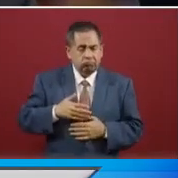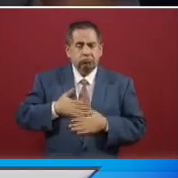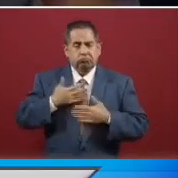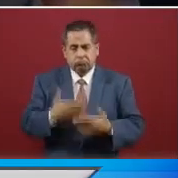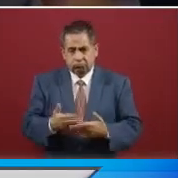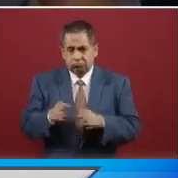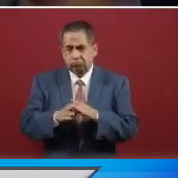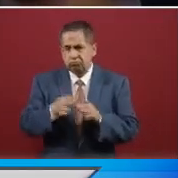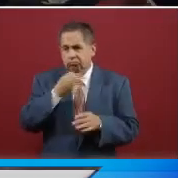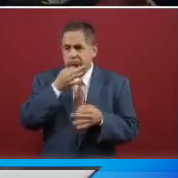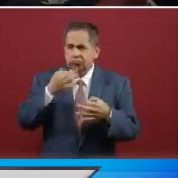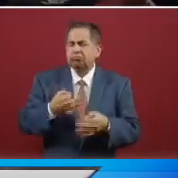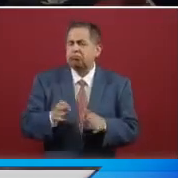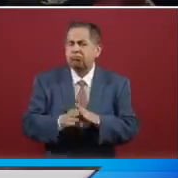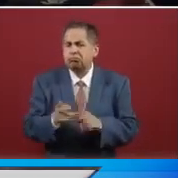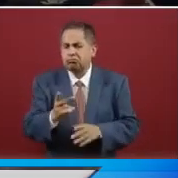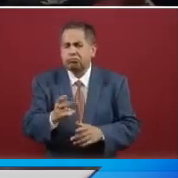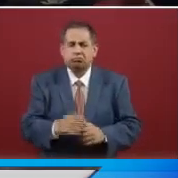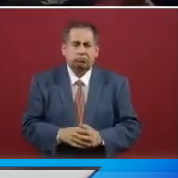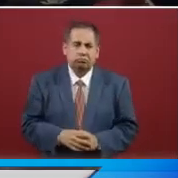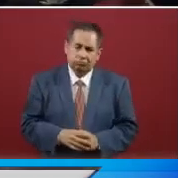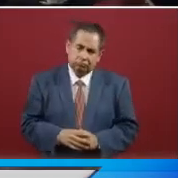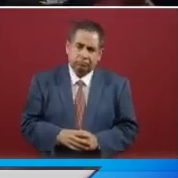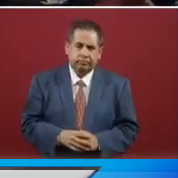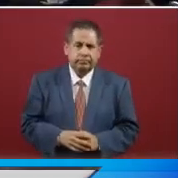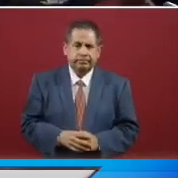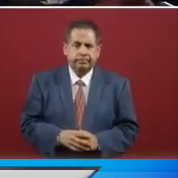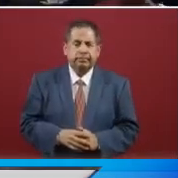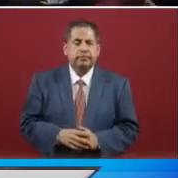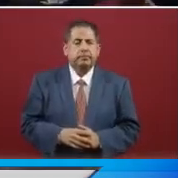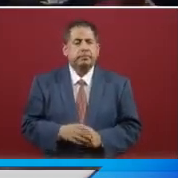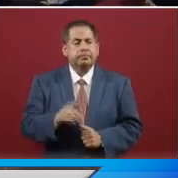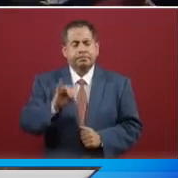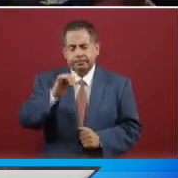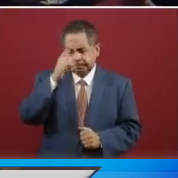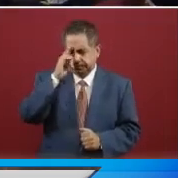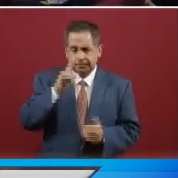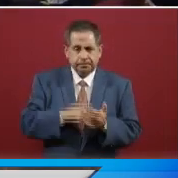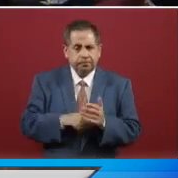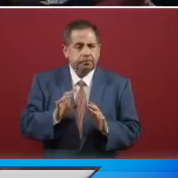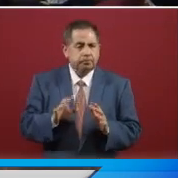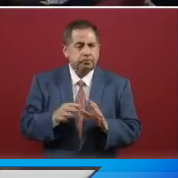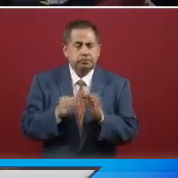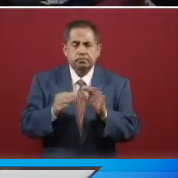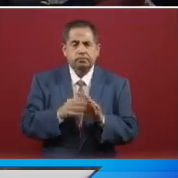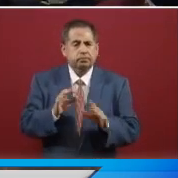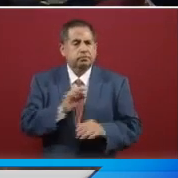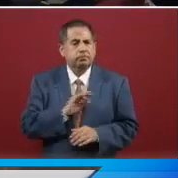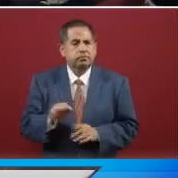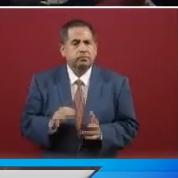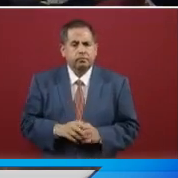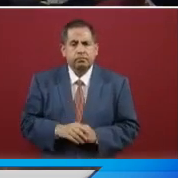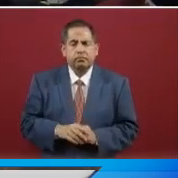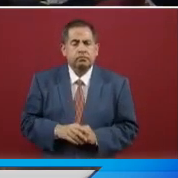de jueces y magistrados. Sí, mire, yo creo que se va a ir